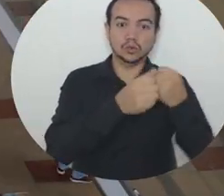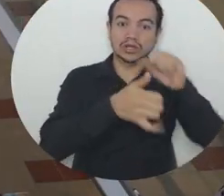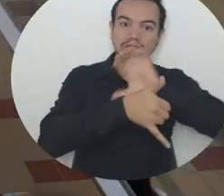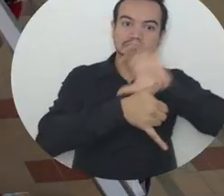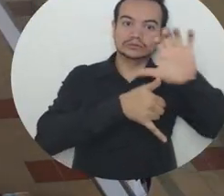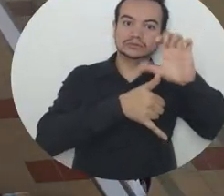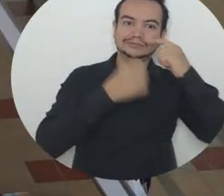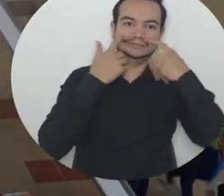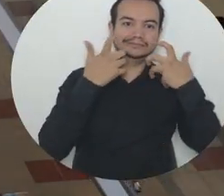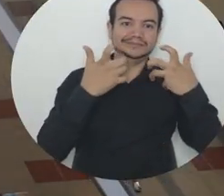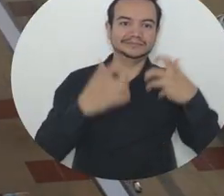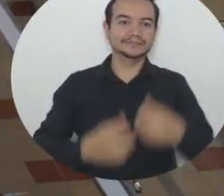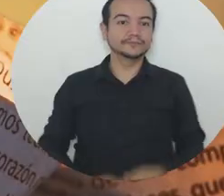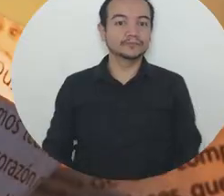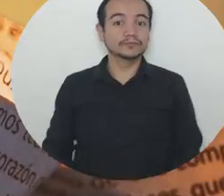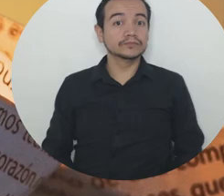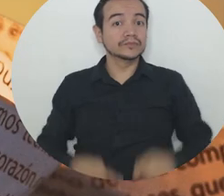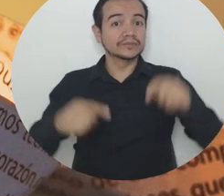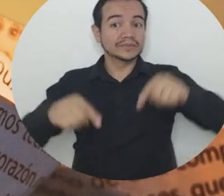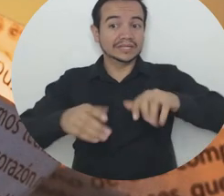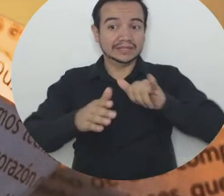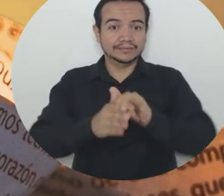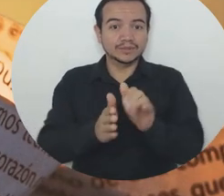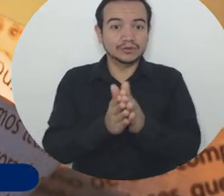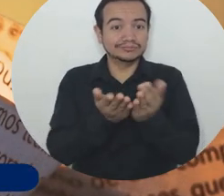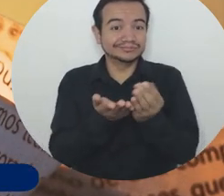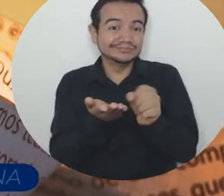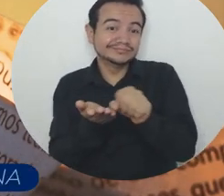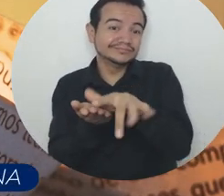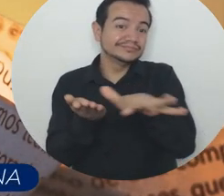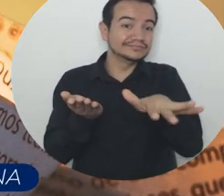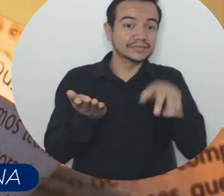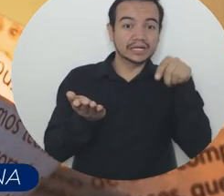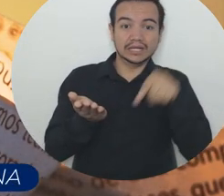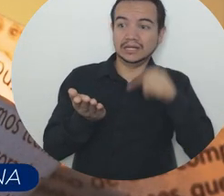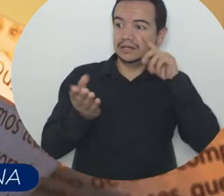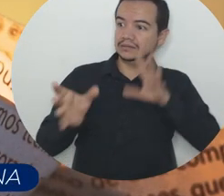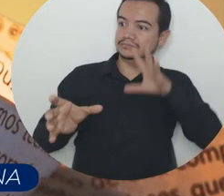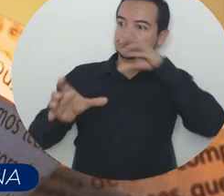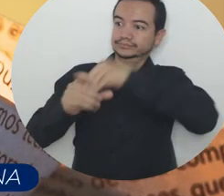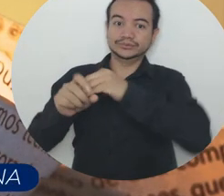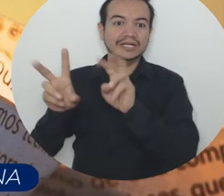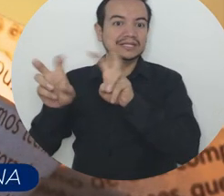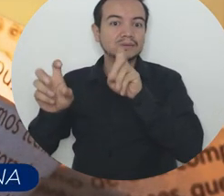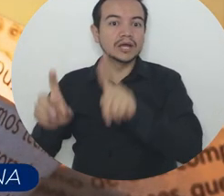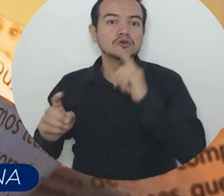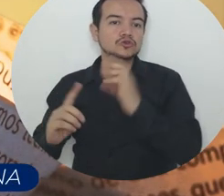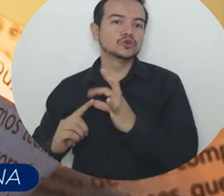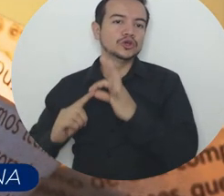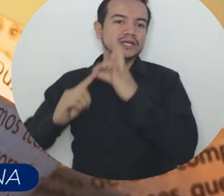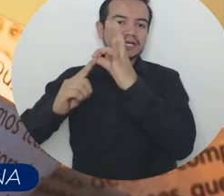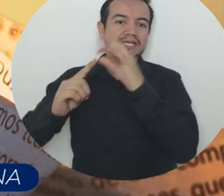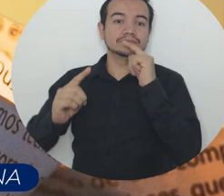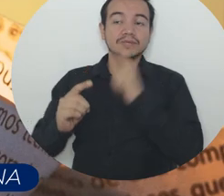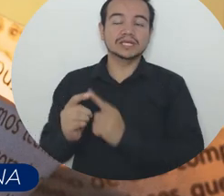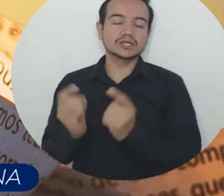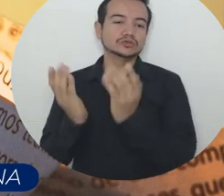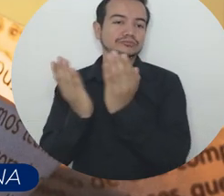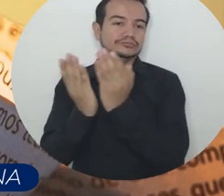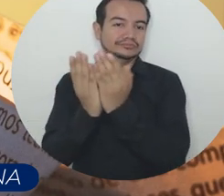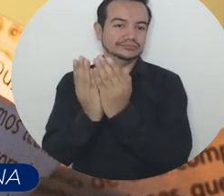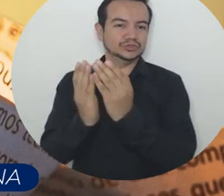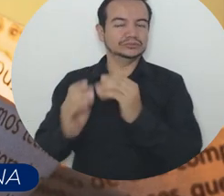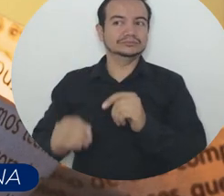Caribe colombiano. El lanzamiento de la feria lo hicimos acá en el marco de Filbo y es muy grato ver cómo